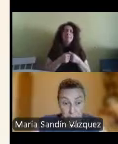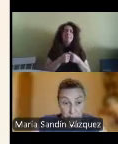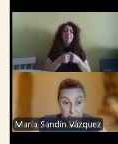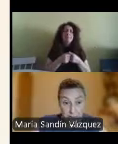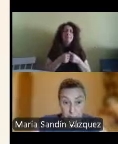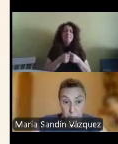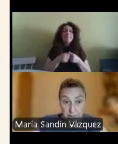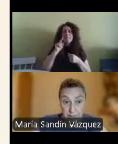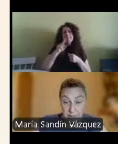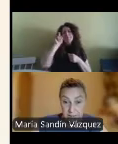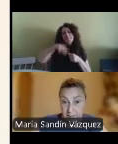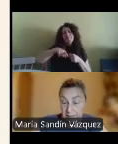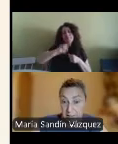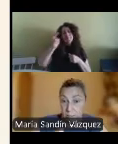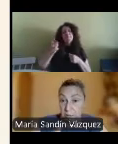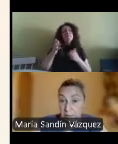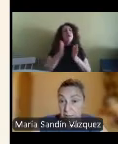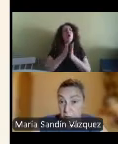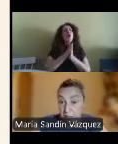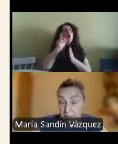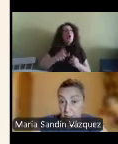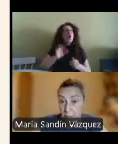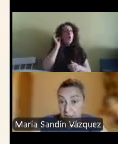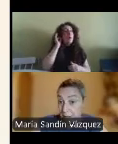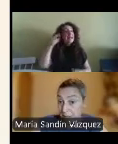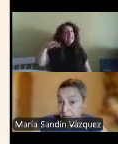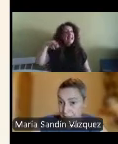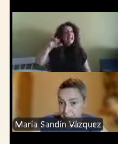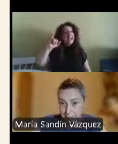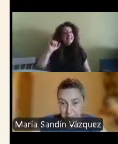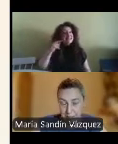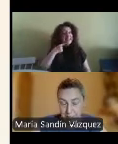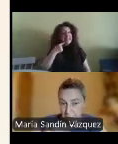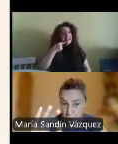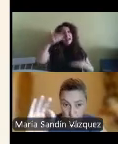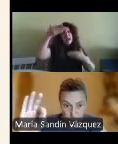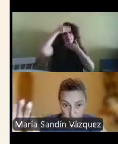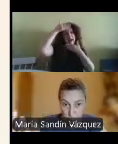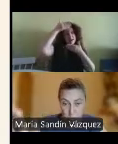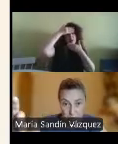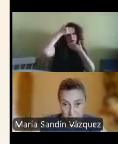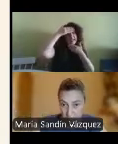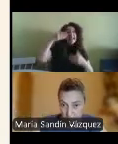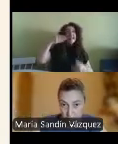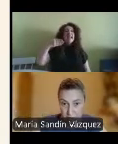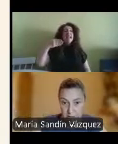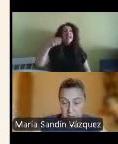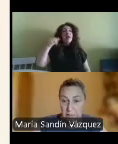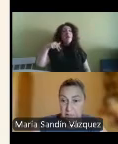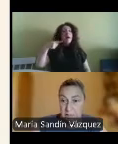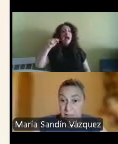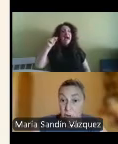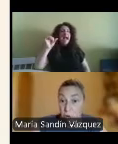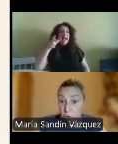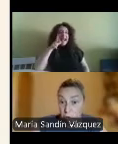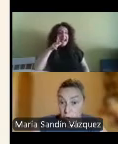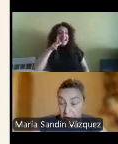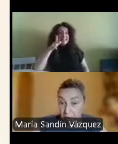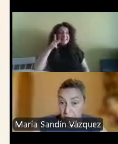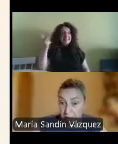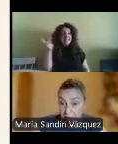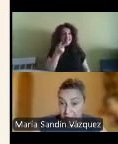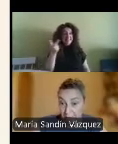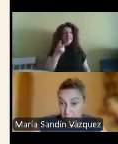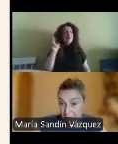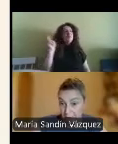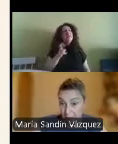Esto lo ha comentado también mi compañera Nancy. Las mujeres marroquíes y las mujeres banglas venían, estos son todos discursos sacados de profesionales, con sus